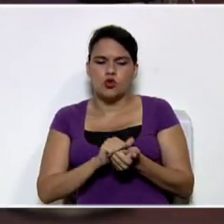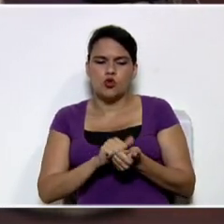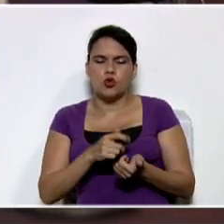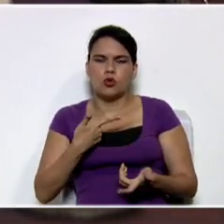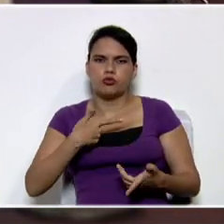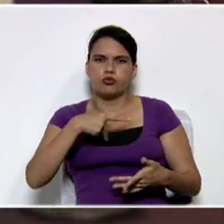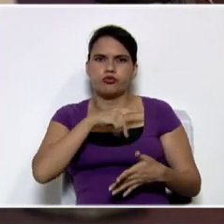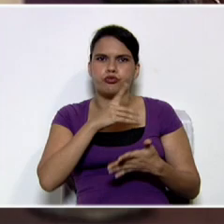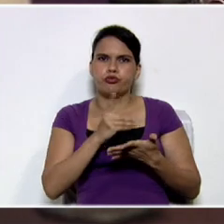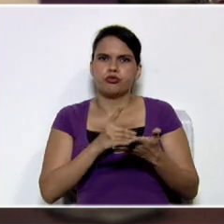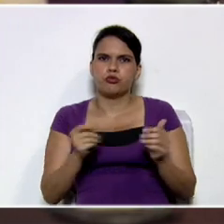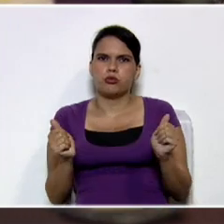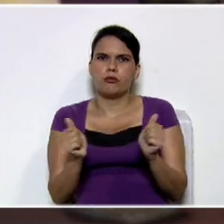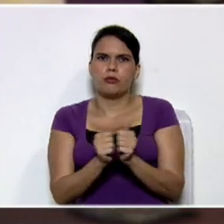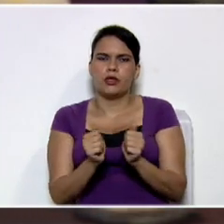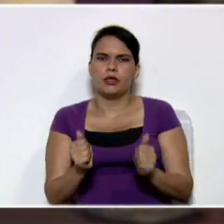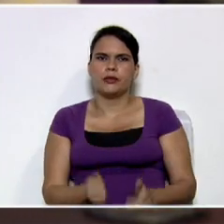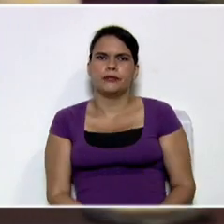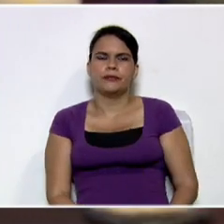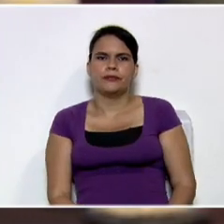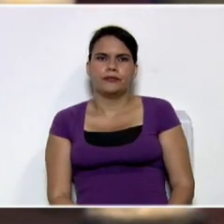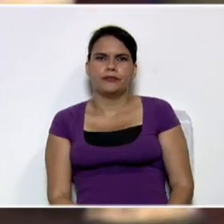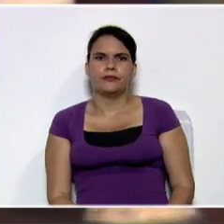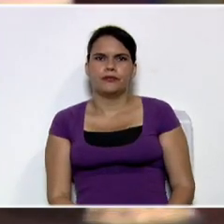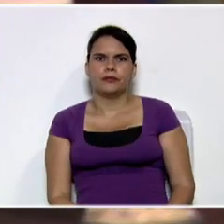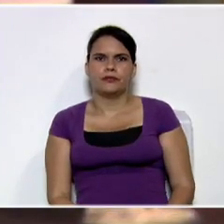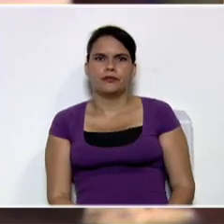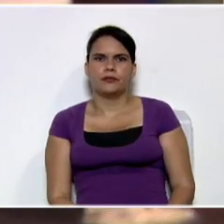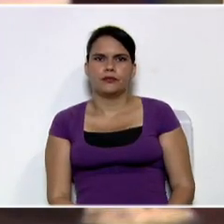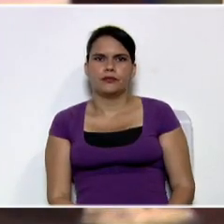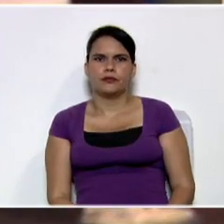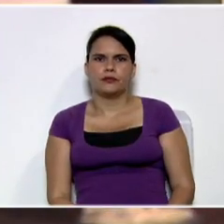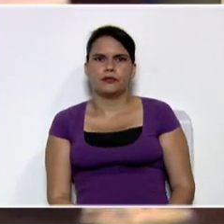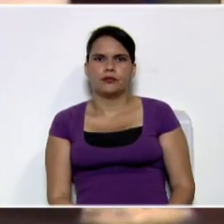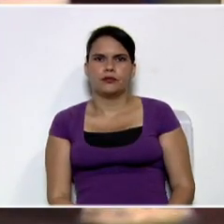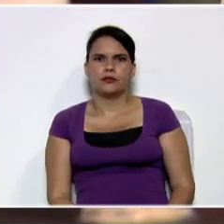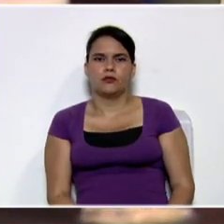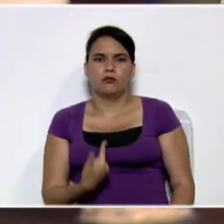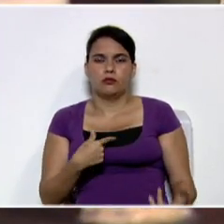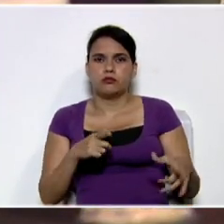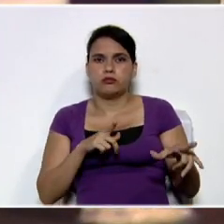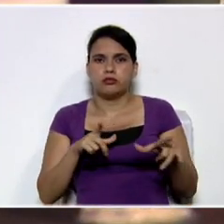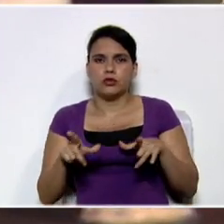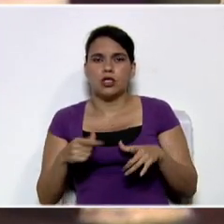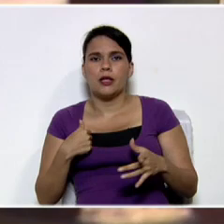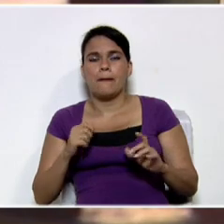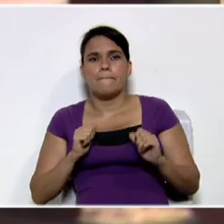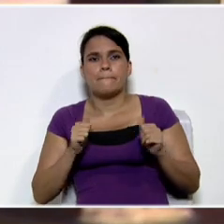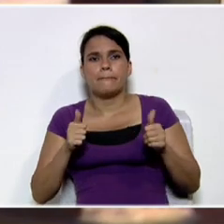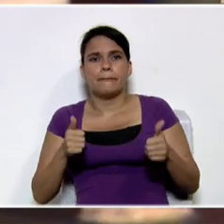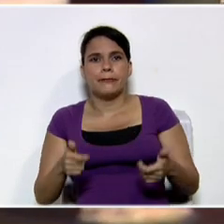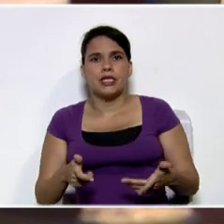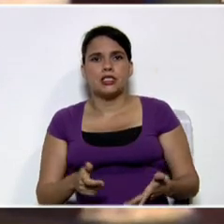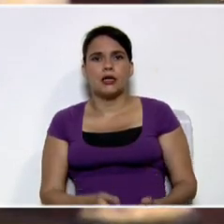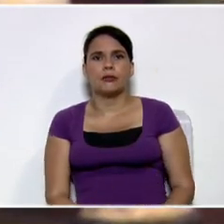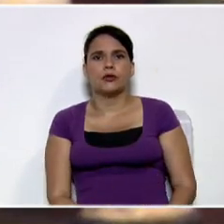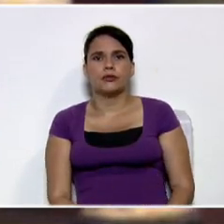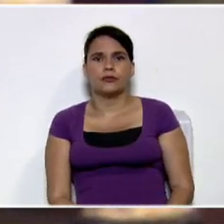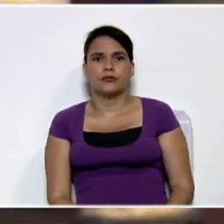esté homogénea, ¿verdad?, esta mezcla, vamos entonces a